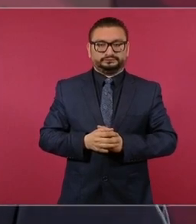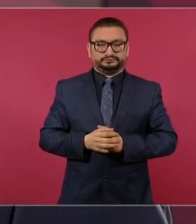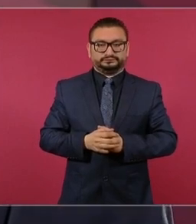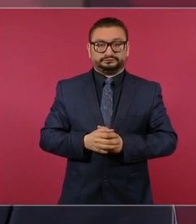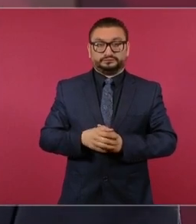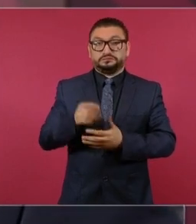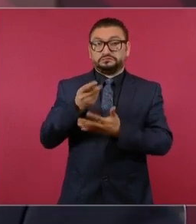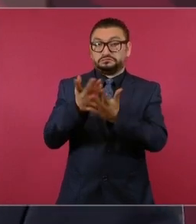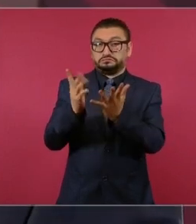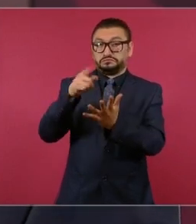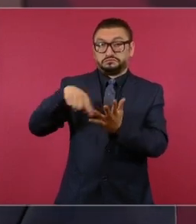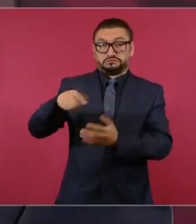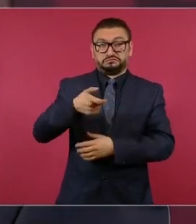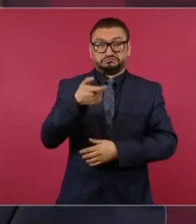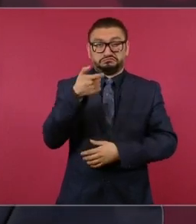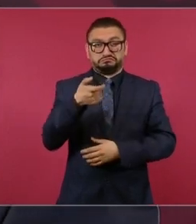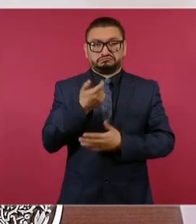ganaban muchísimo.